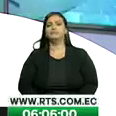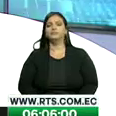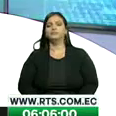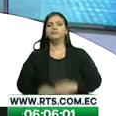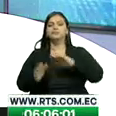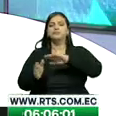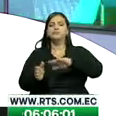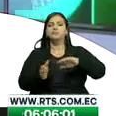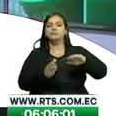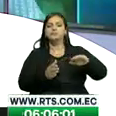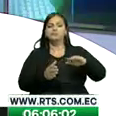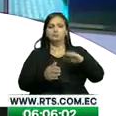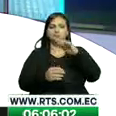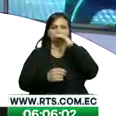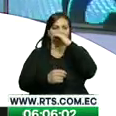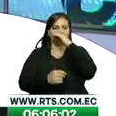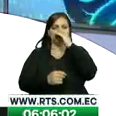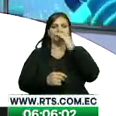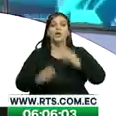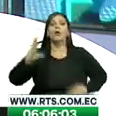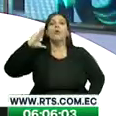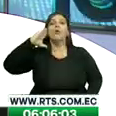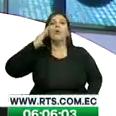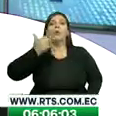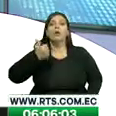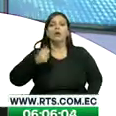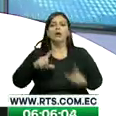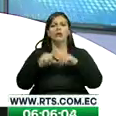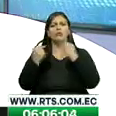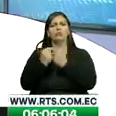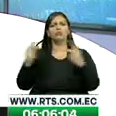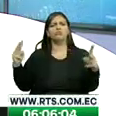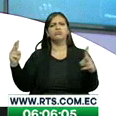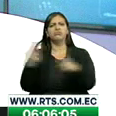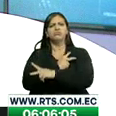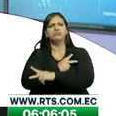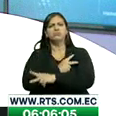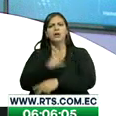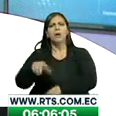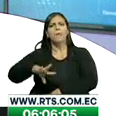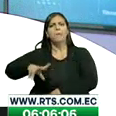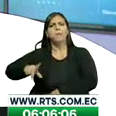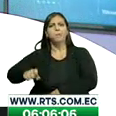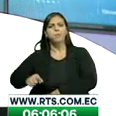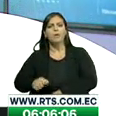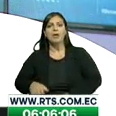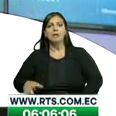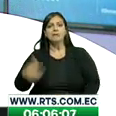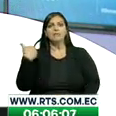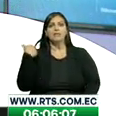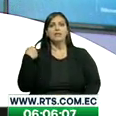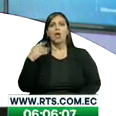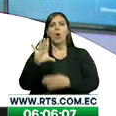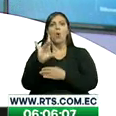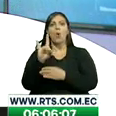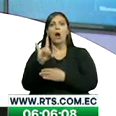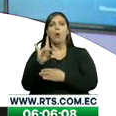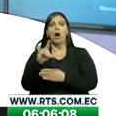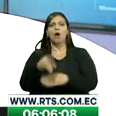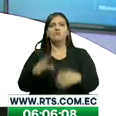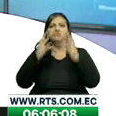Una banda delictiva utilizaba un perro pitbull para inmovilizar a sus víctimas en Cuenca, esto es en la provincia de La